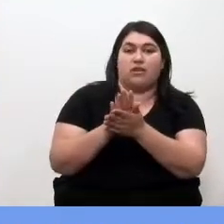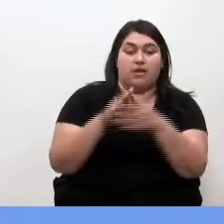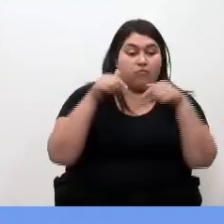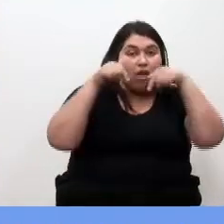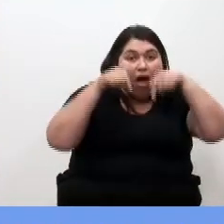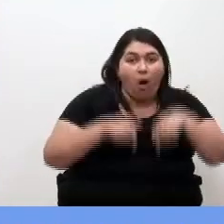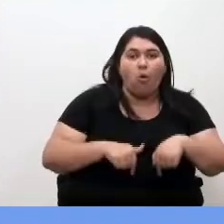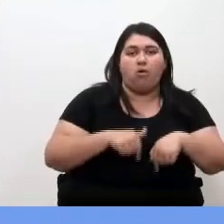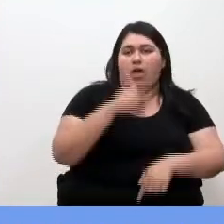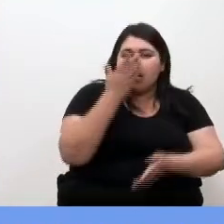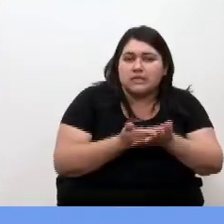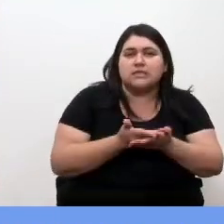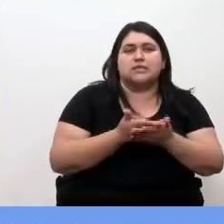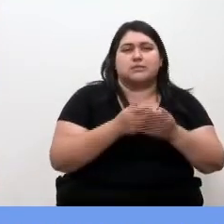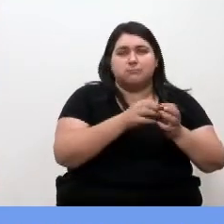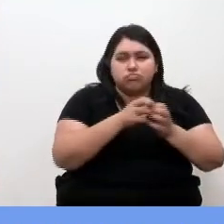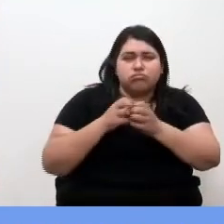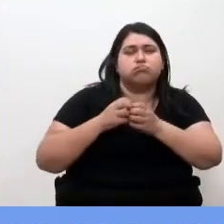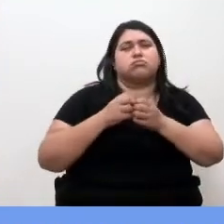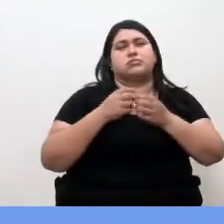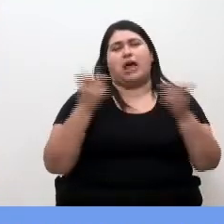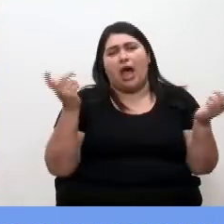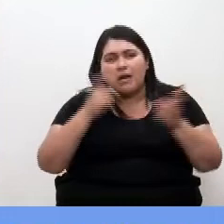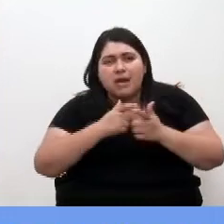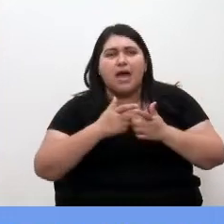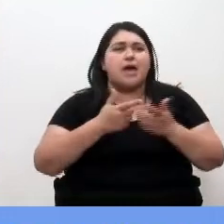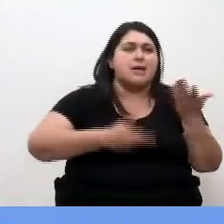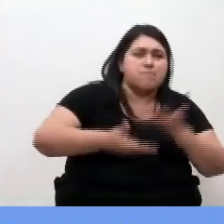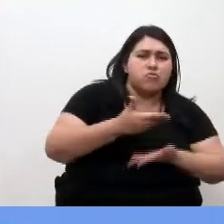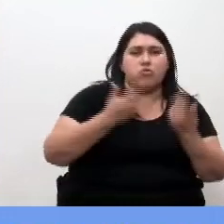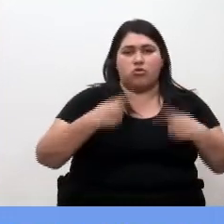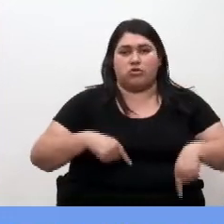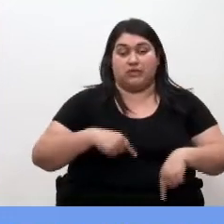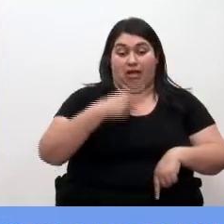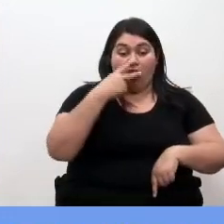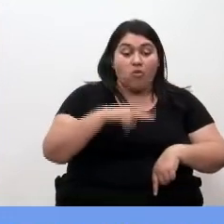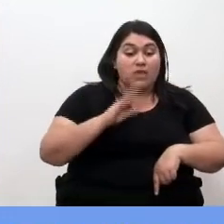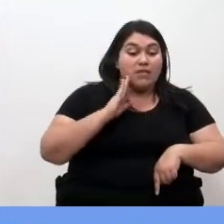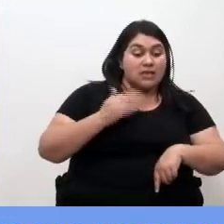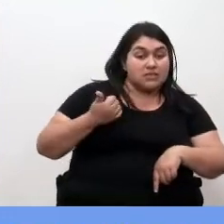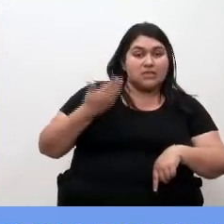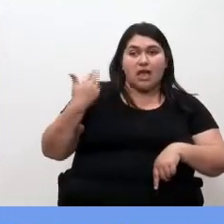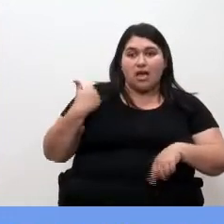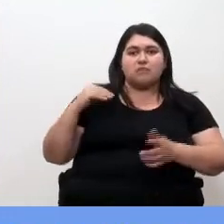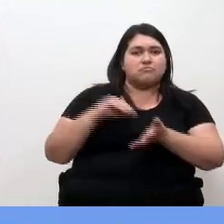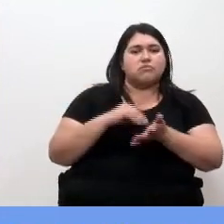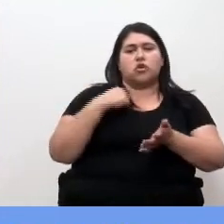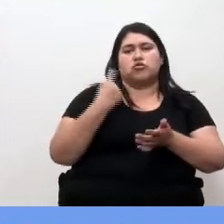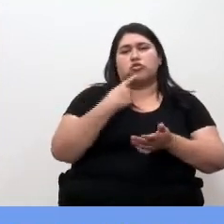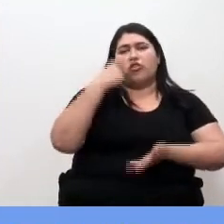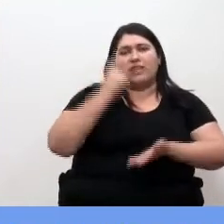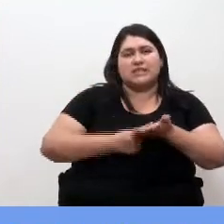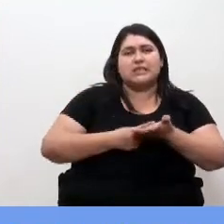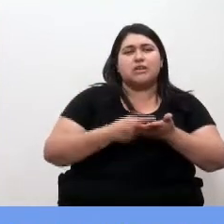ponerlo sobre la mesa y ponerlo en la agenda en el año 2016 cuando decidimos empezar a